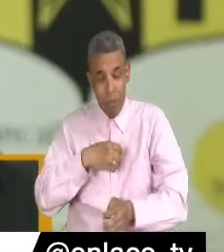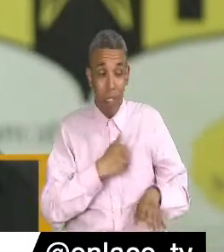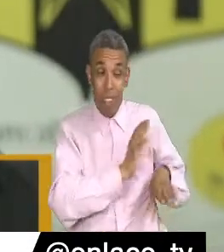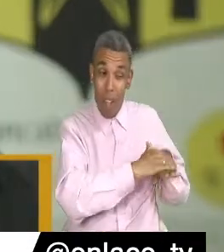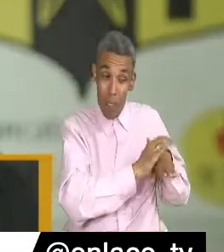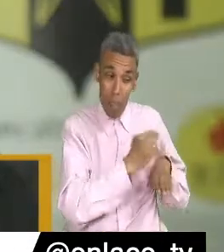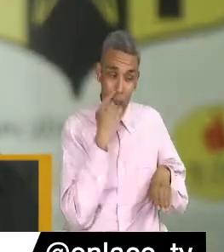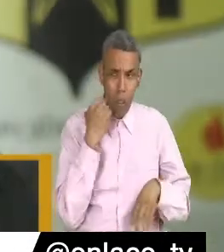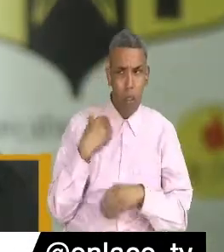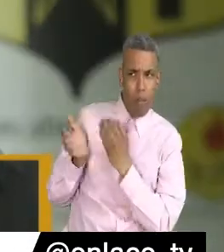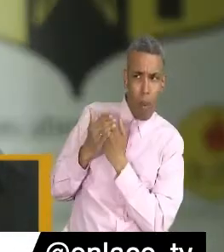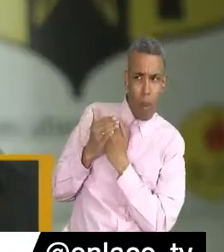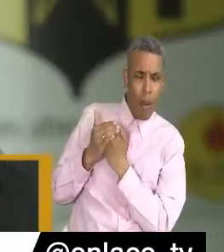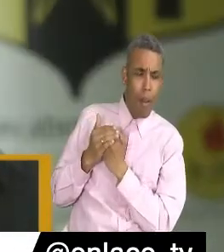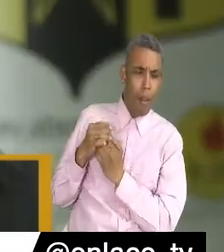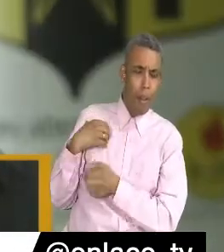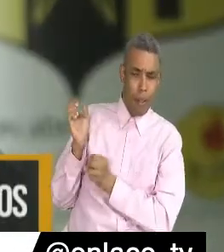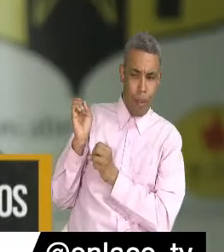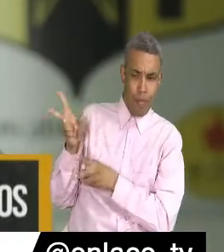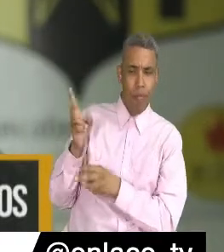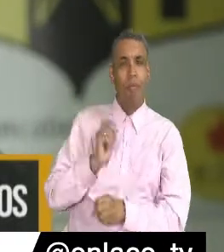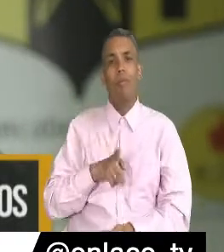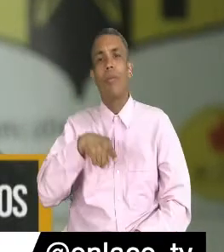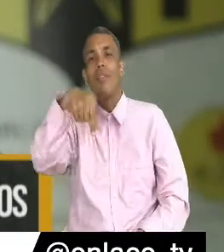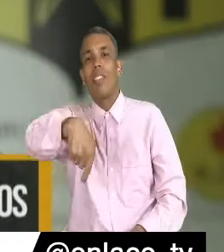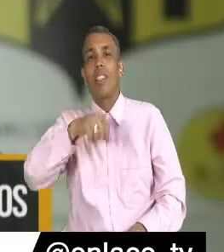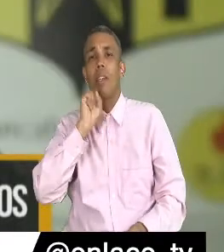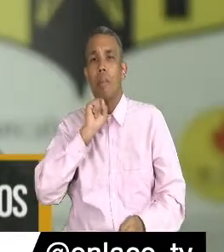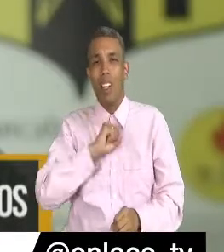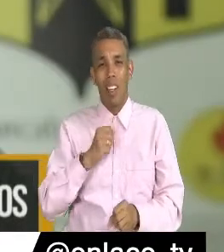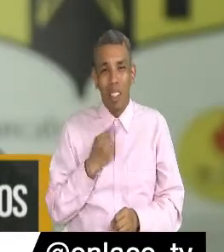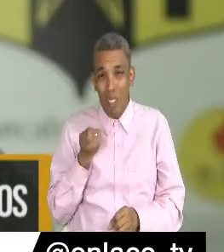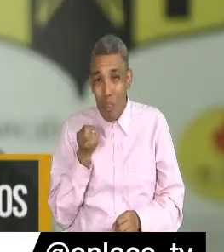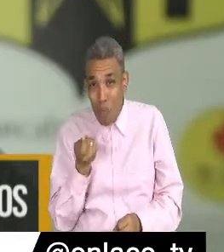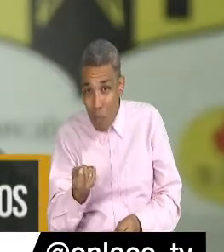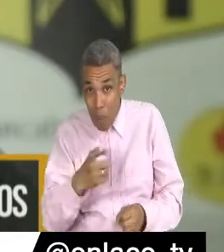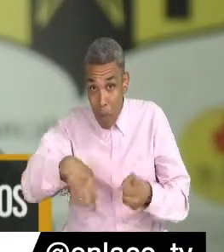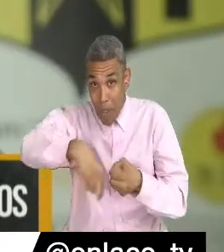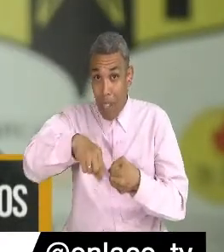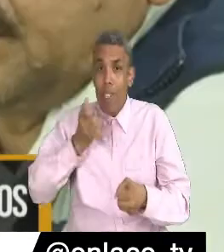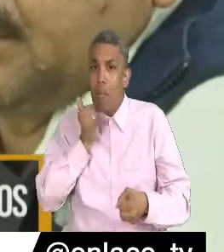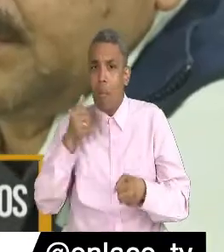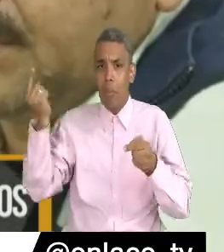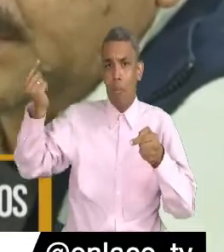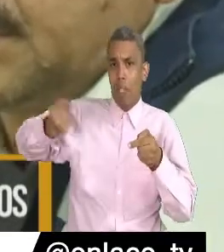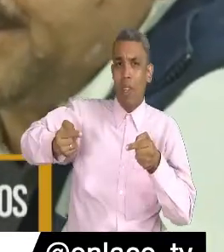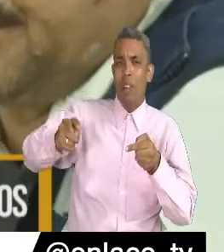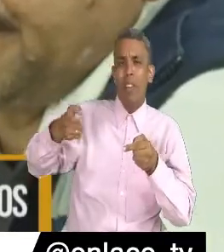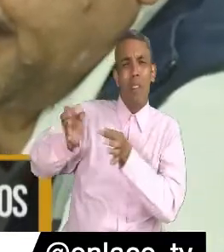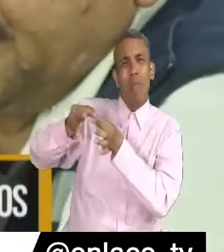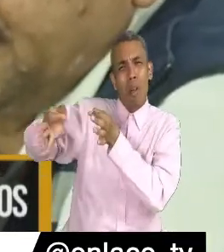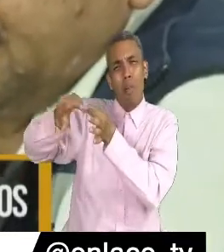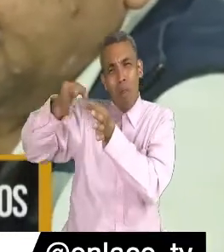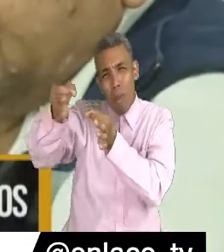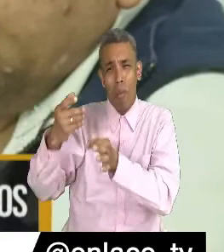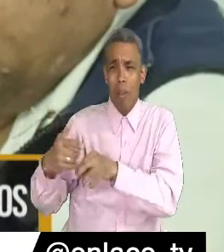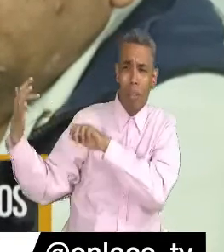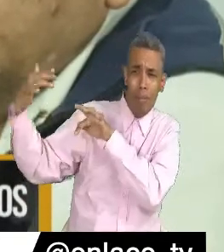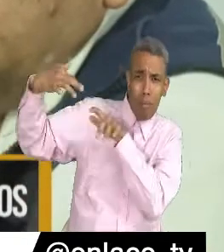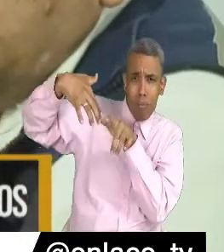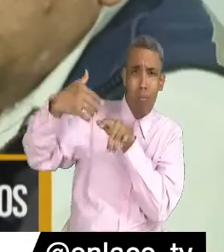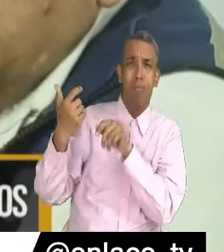la Comisión de Fútbol en Bogotá, referente pues a estos temas que se han presentado. Esto quiere decir que no habrá